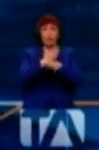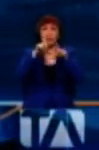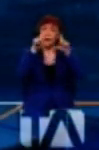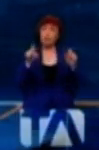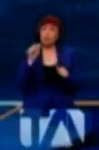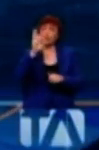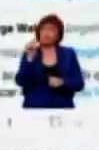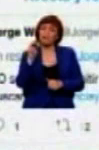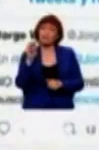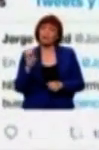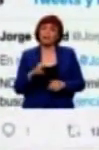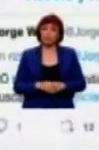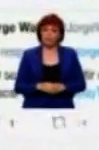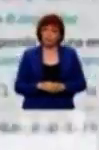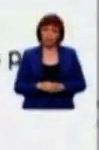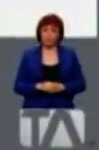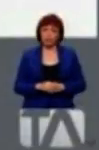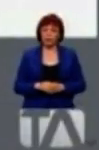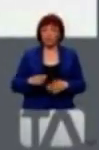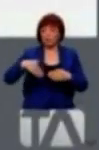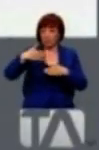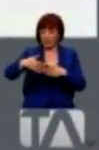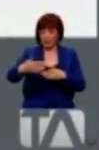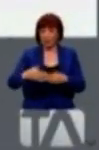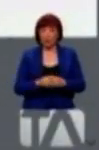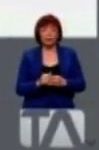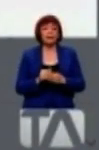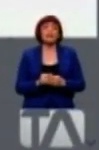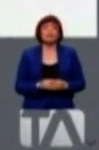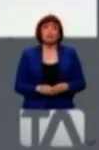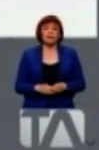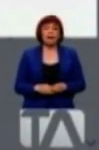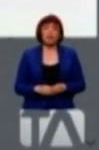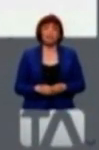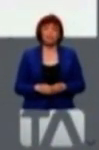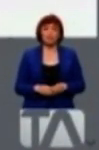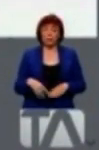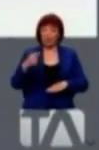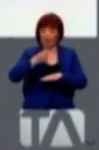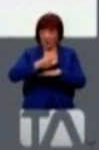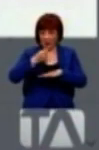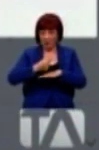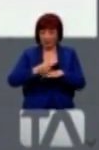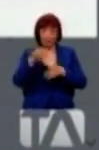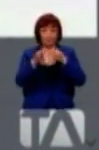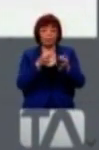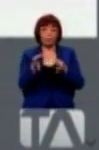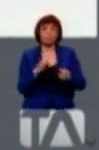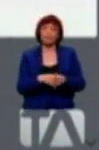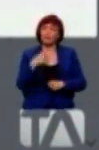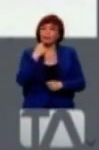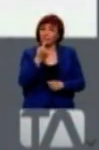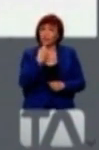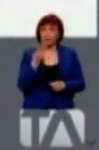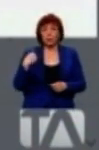viajar a sus destinos. Más tarde, Jorge Huáted, gerente de empresas públicas, reaccionó y en su cuenta de Twitter indicó: hemos realizado